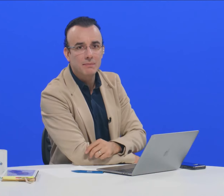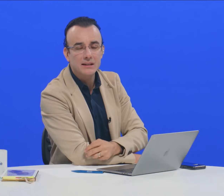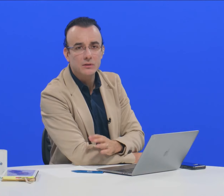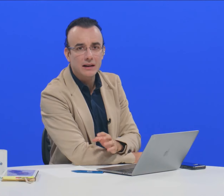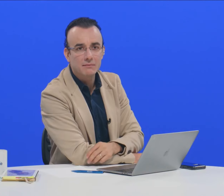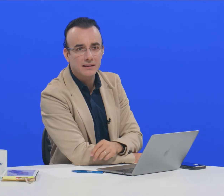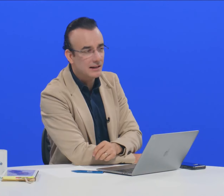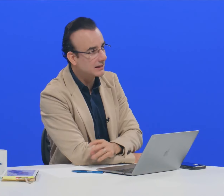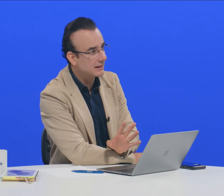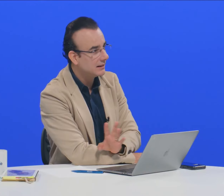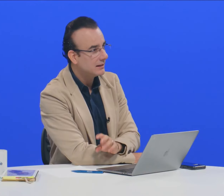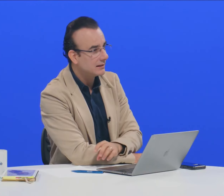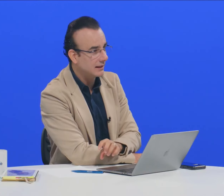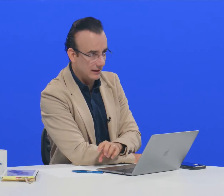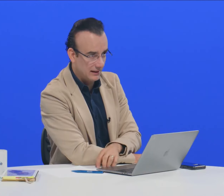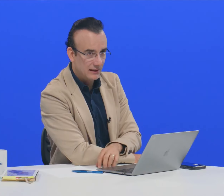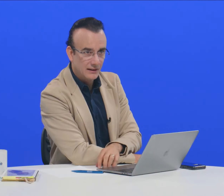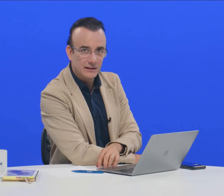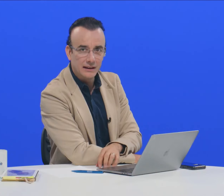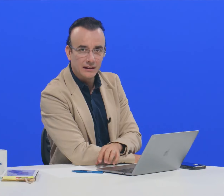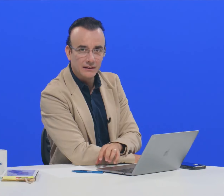el parque solar más grande